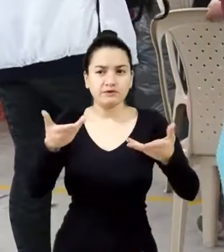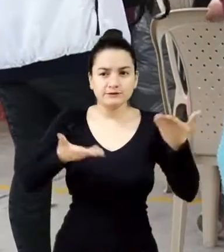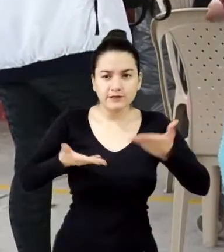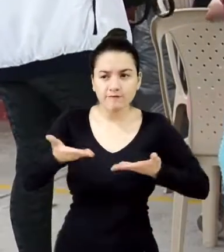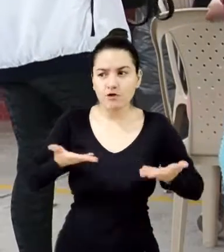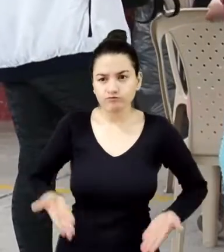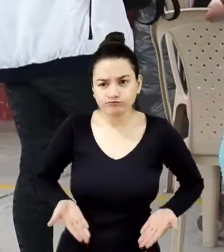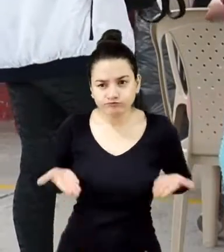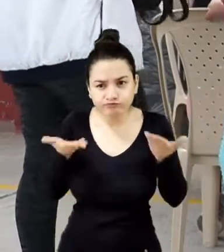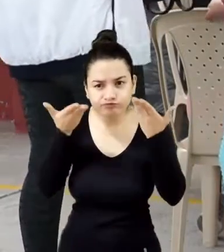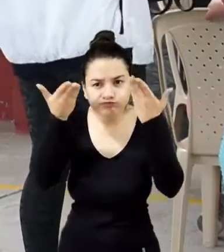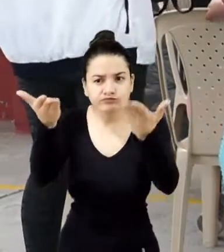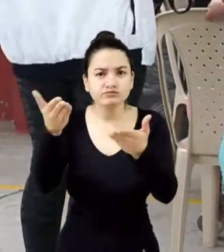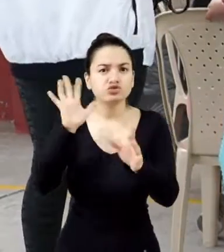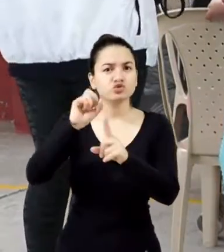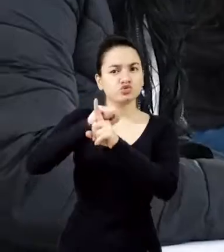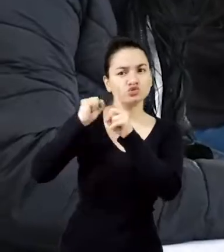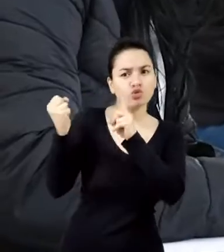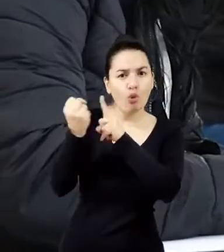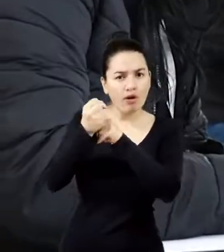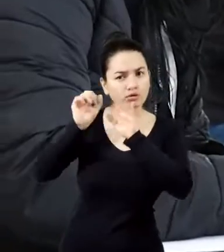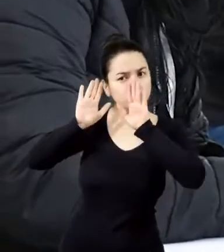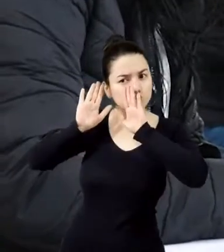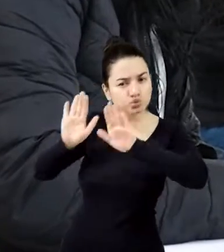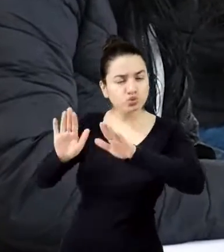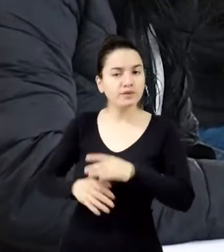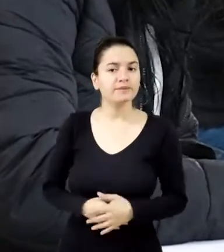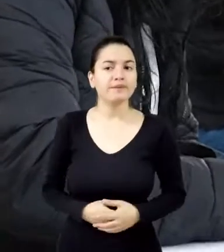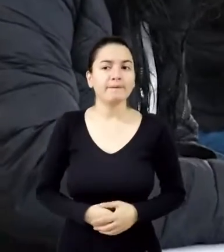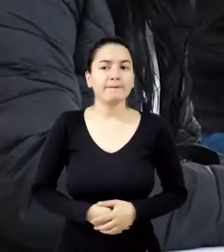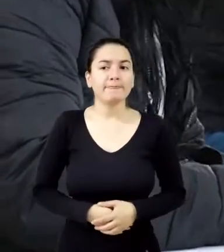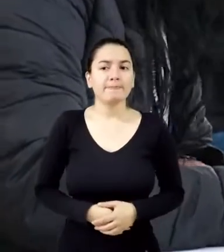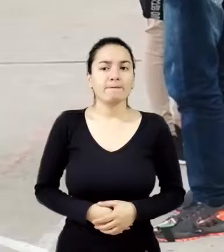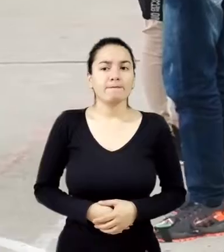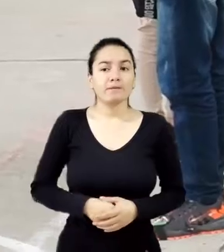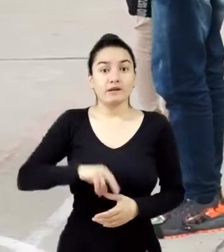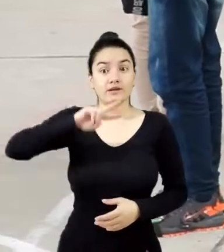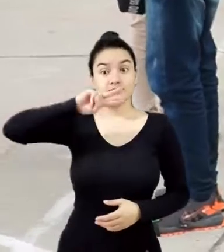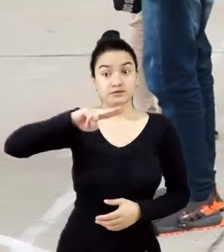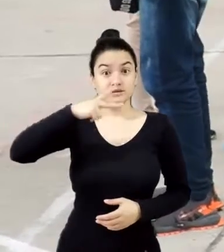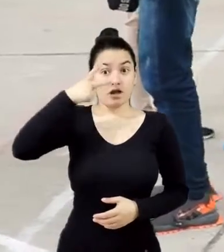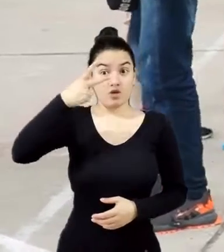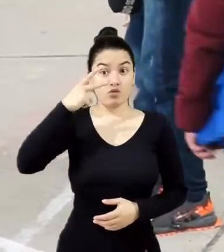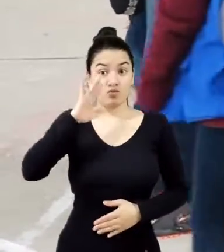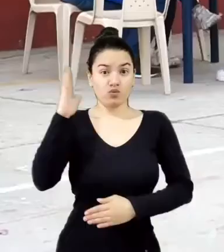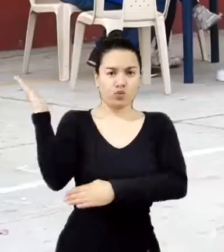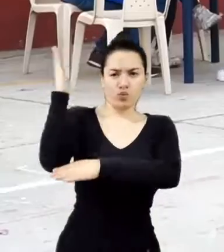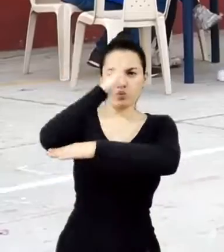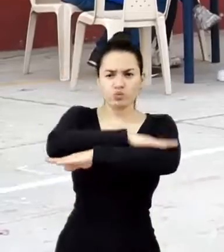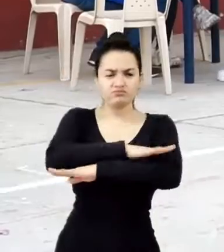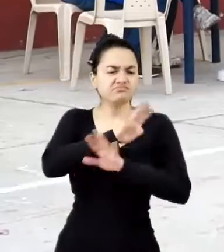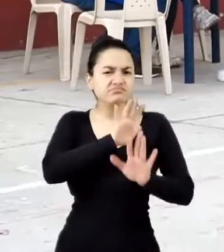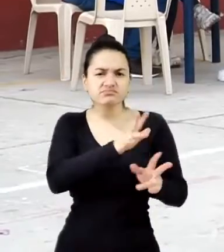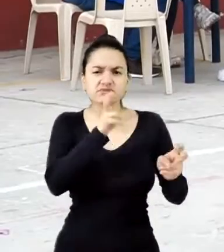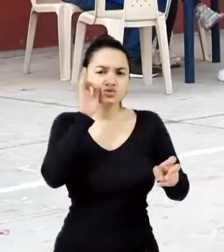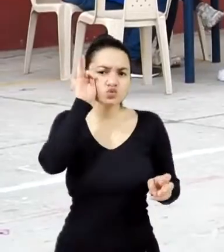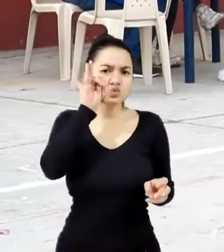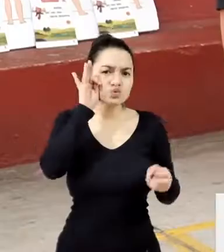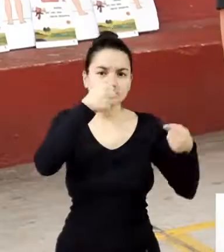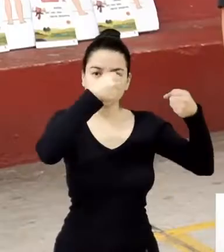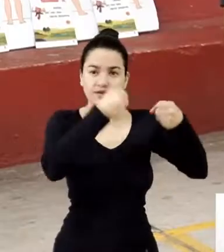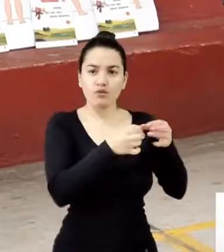equivalente de 220 personas que han recibido los servicios del proyecto desde la Pastoral Social. Venimos